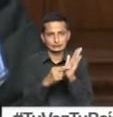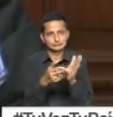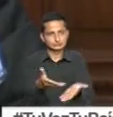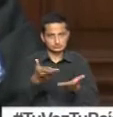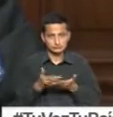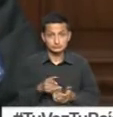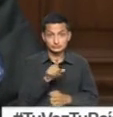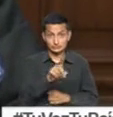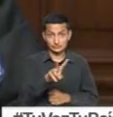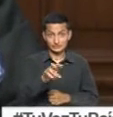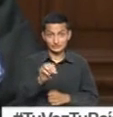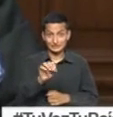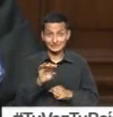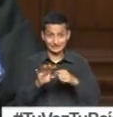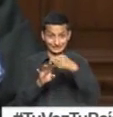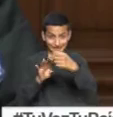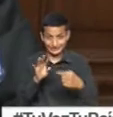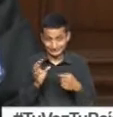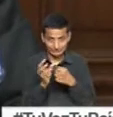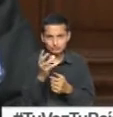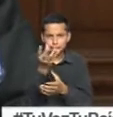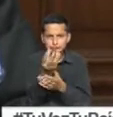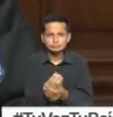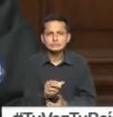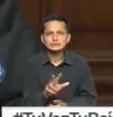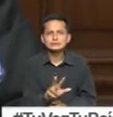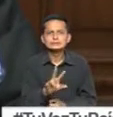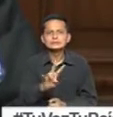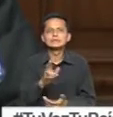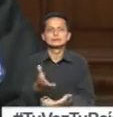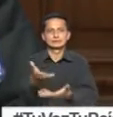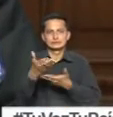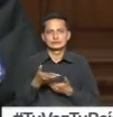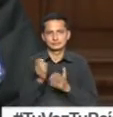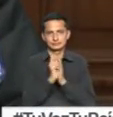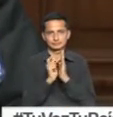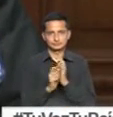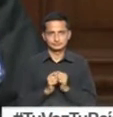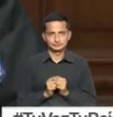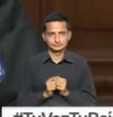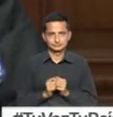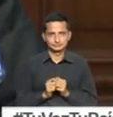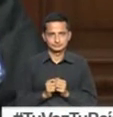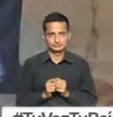estas 120 organizaciones políticas, apenas 37 presentaron firmas.